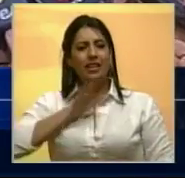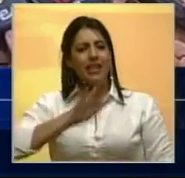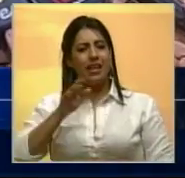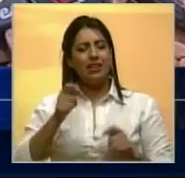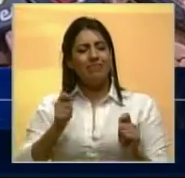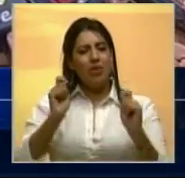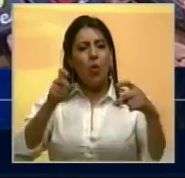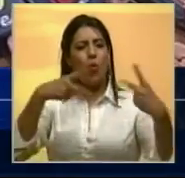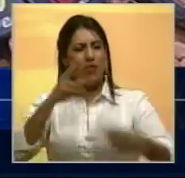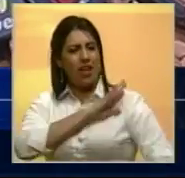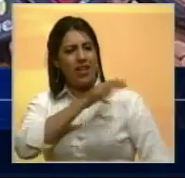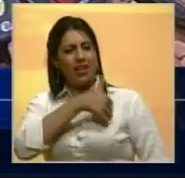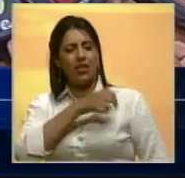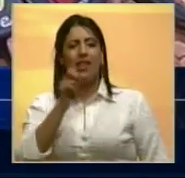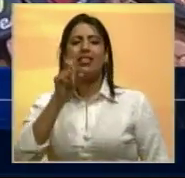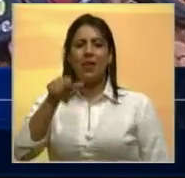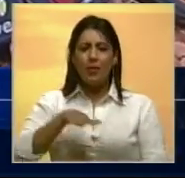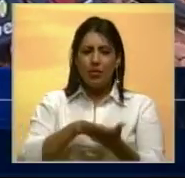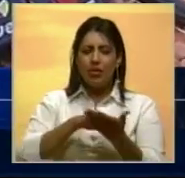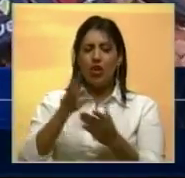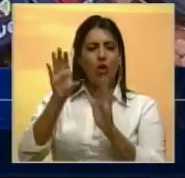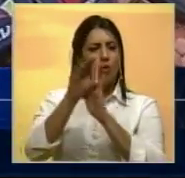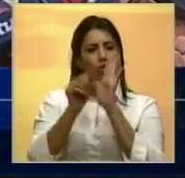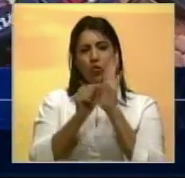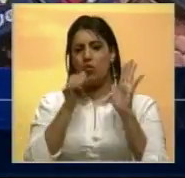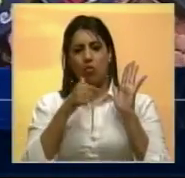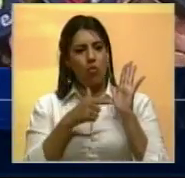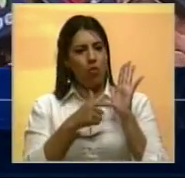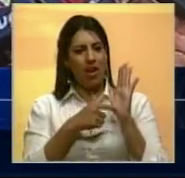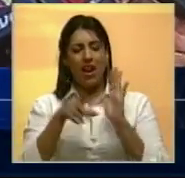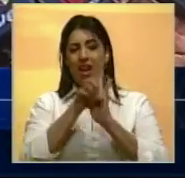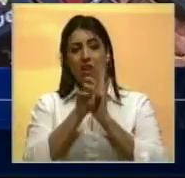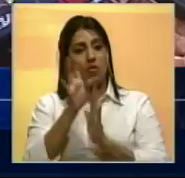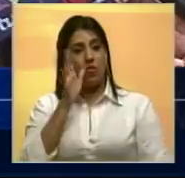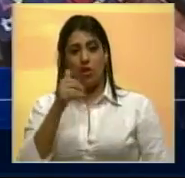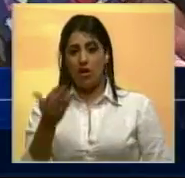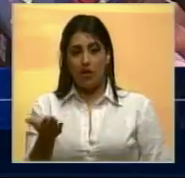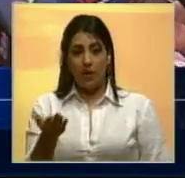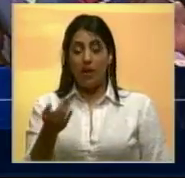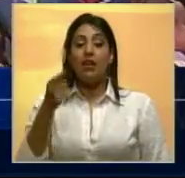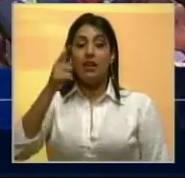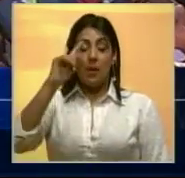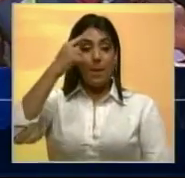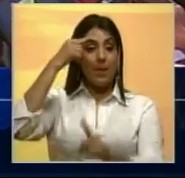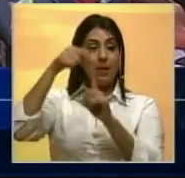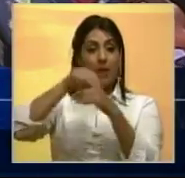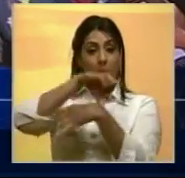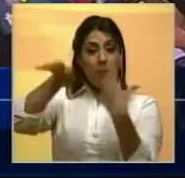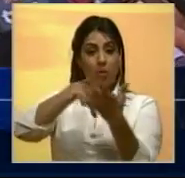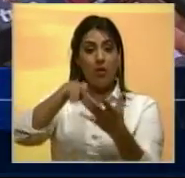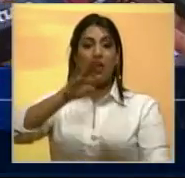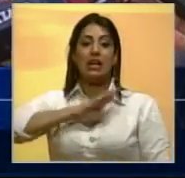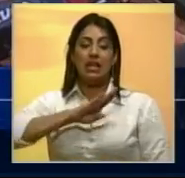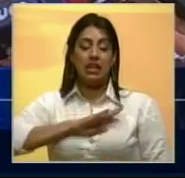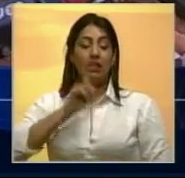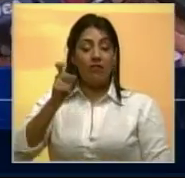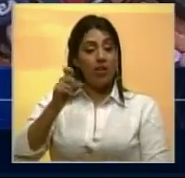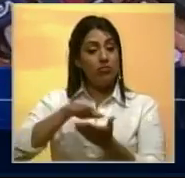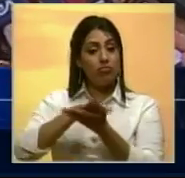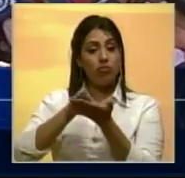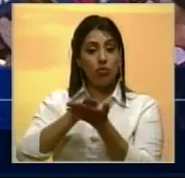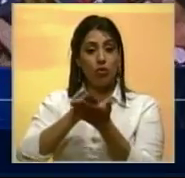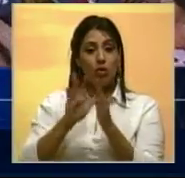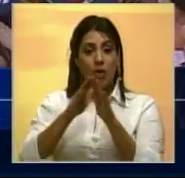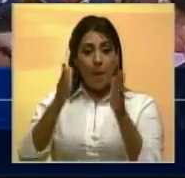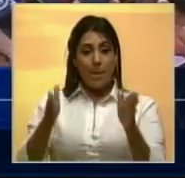intento de nueva directiva en una situación también de inconstitucionalidad y de ilegalidad, que será el principal problema que tendrá que resolver